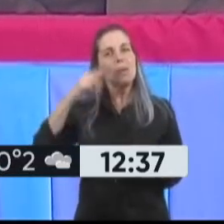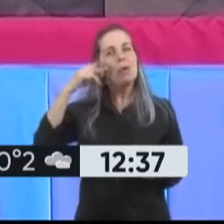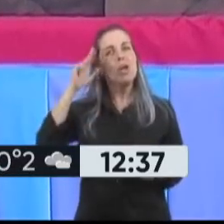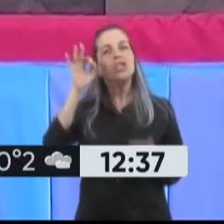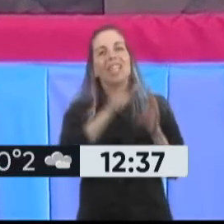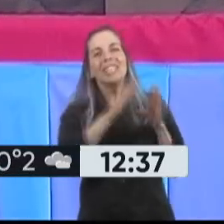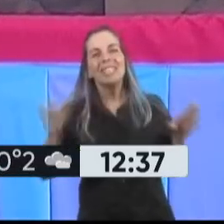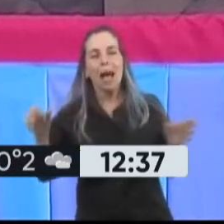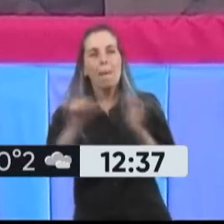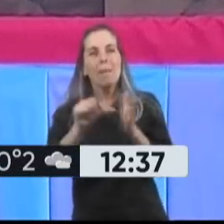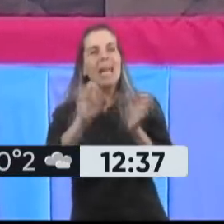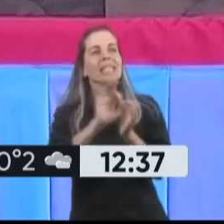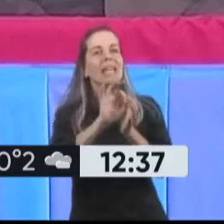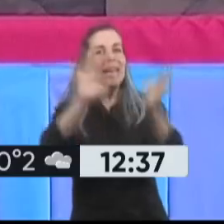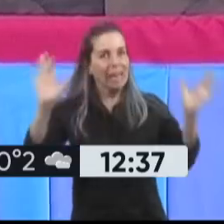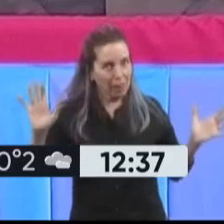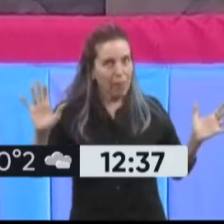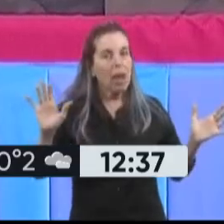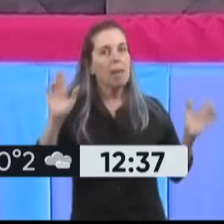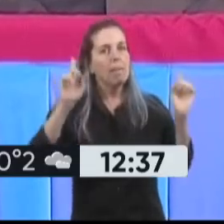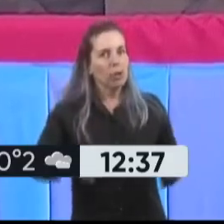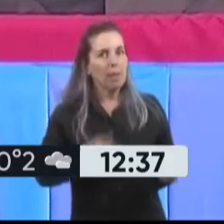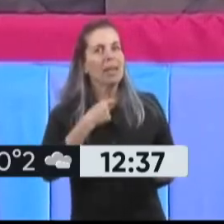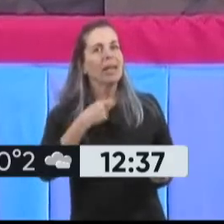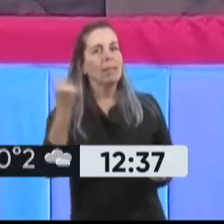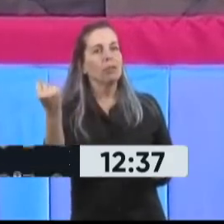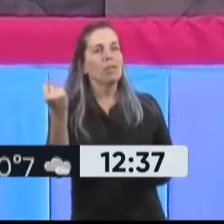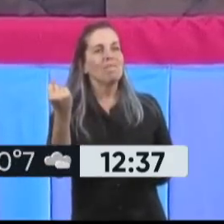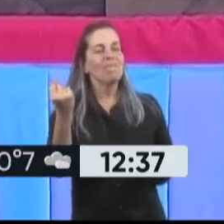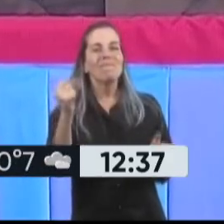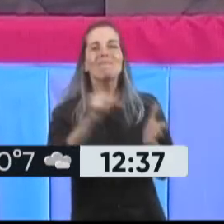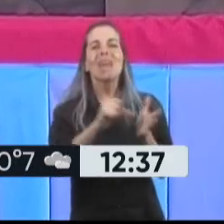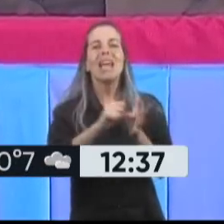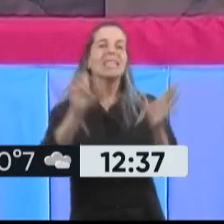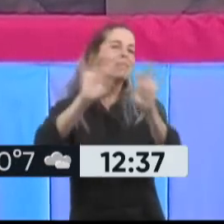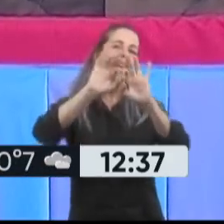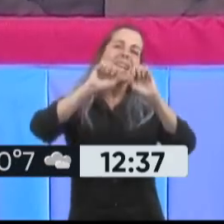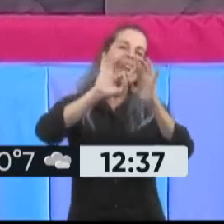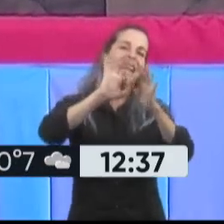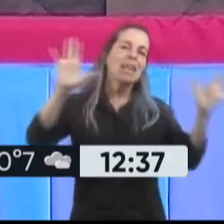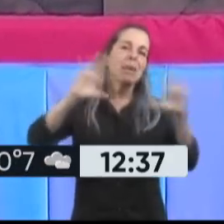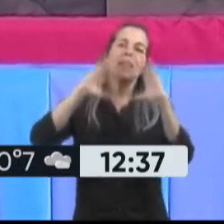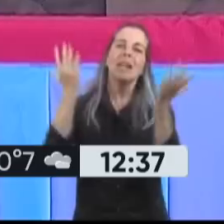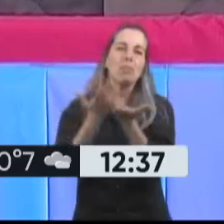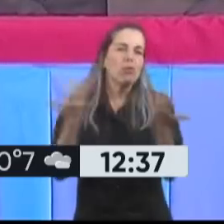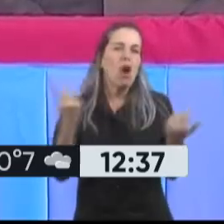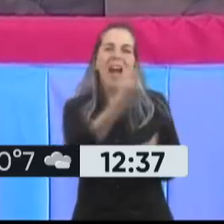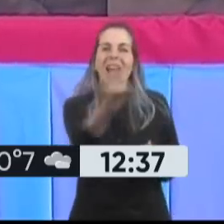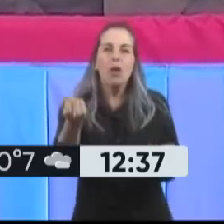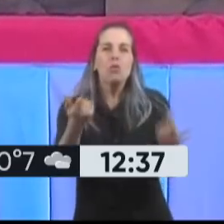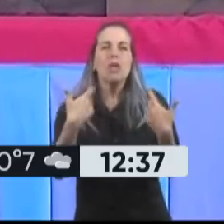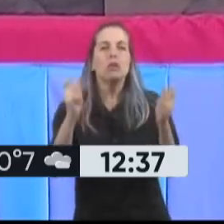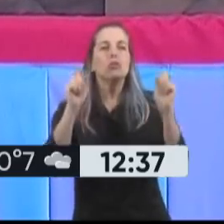país libre, pero no solo eso. Queremos ser el país más libre del mundo, donde lo de cada uno es de cada